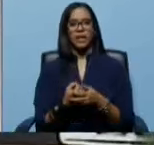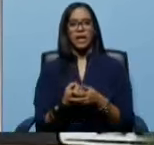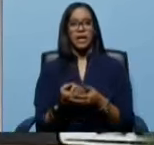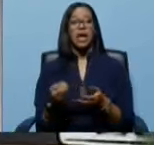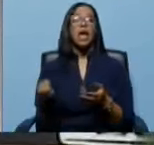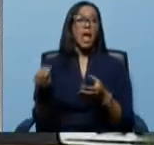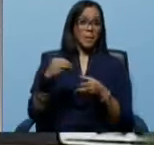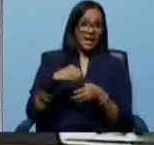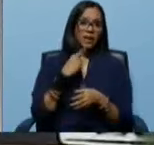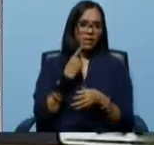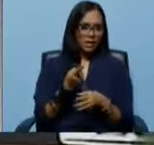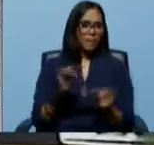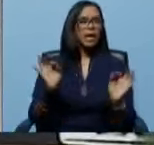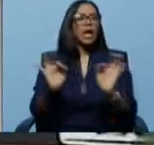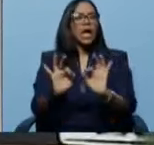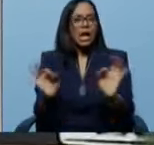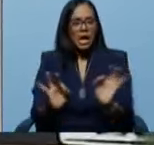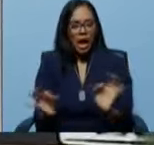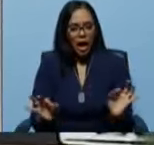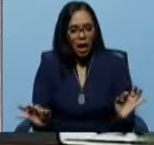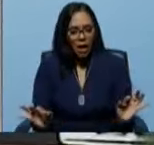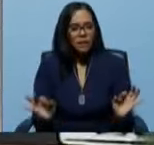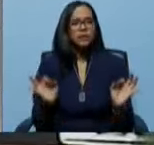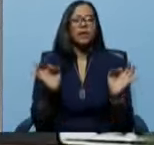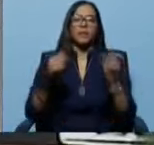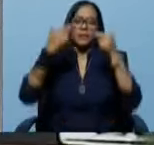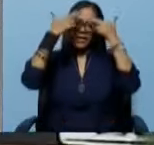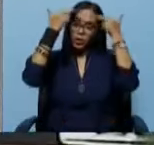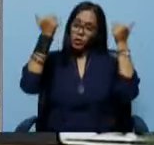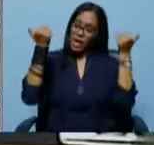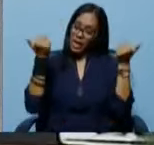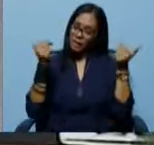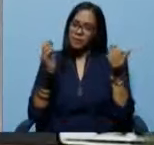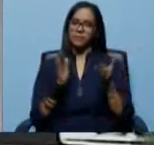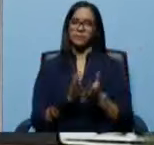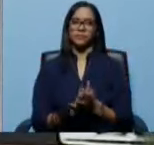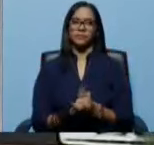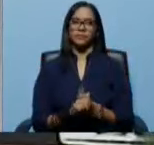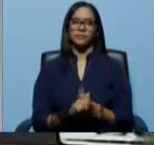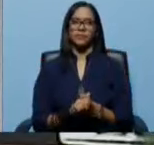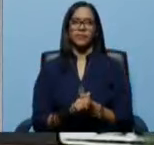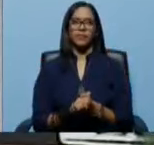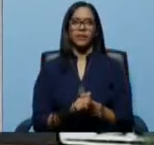Además le voy a decir para que nadie caiga por inocente.